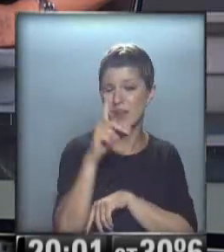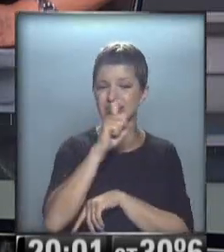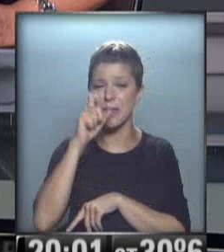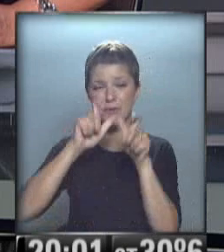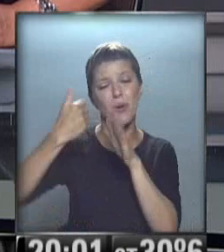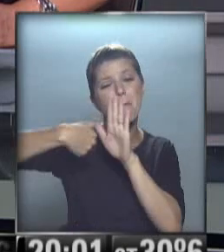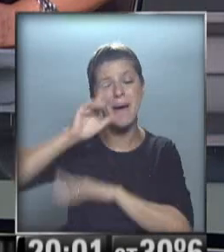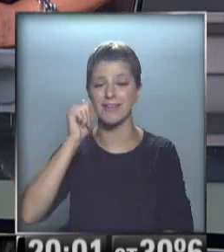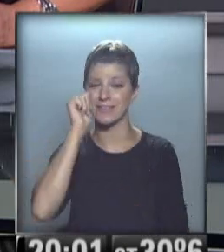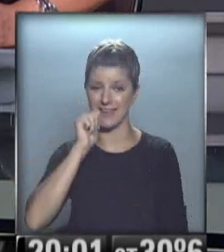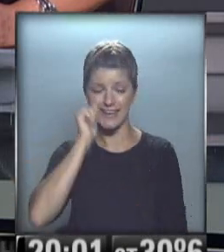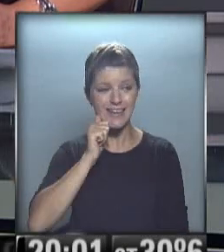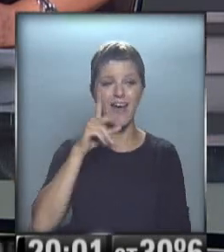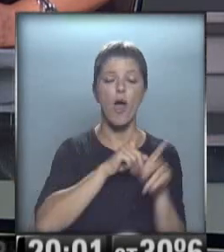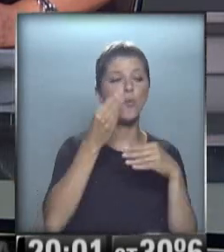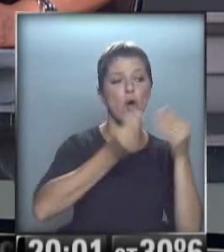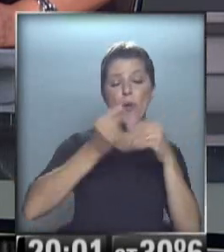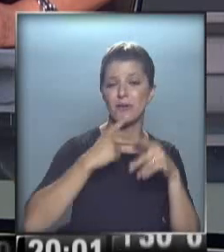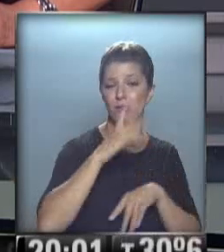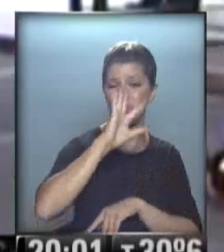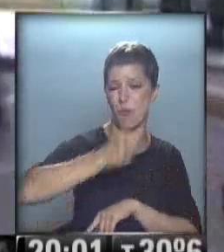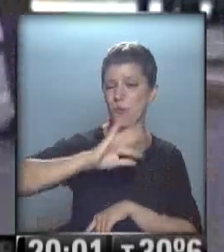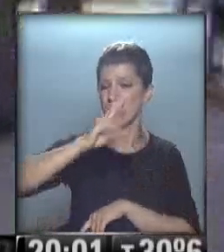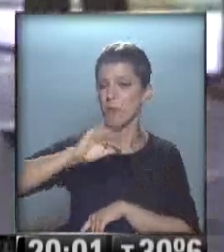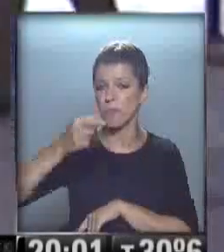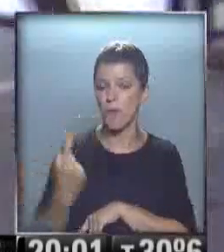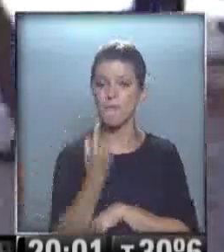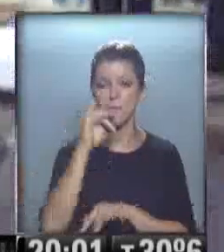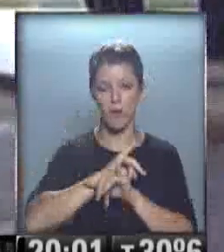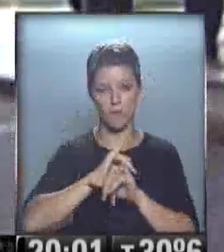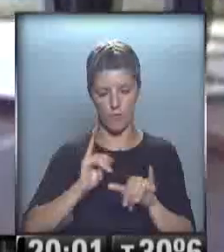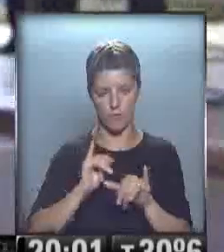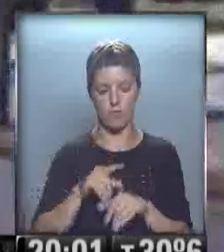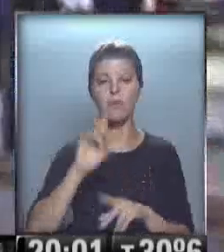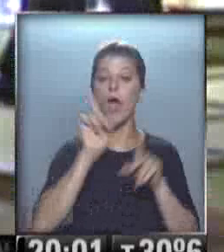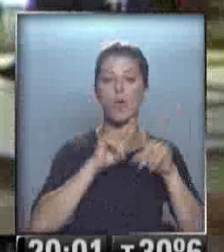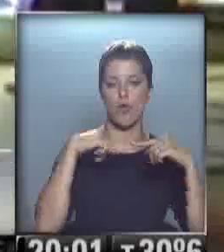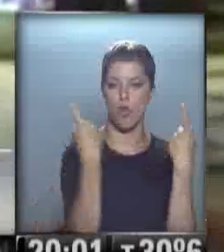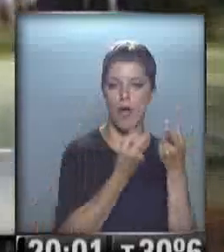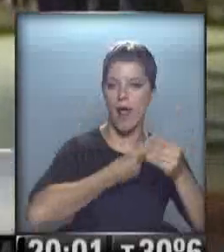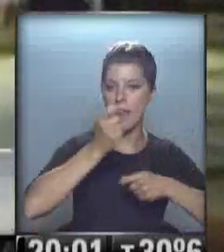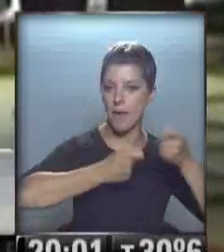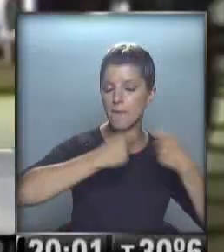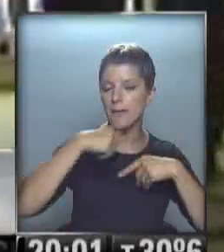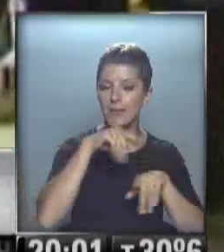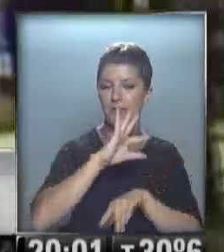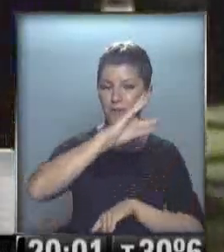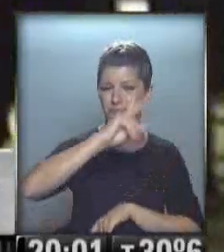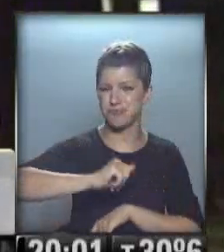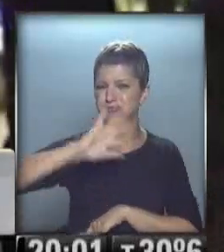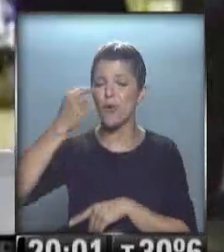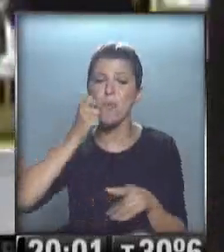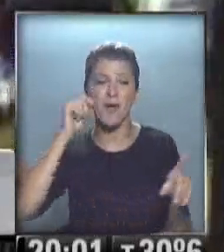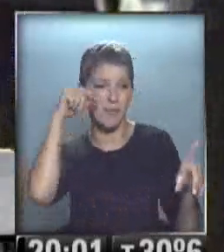saqueos a varios comercios. Primer informe sobre el tema. Los locales comerciales siguen siendo saqueados. En este caso fue un local